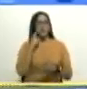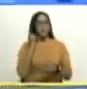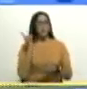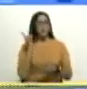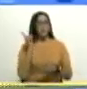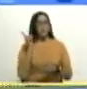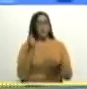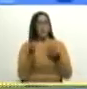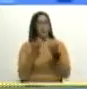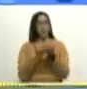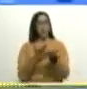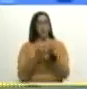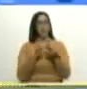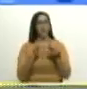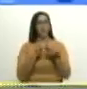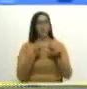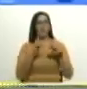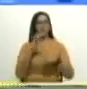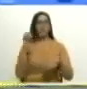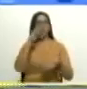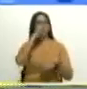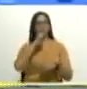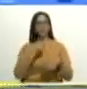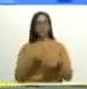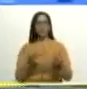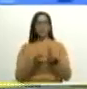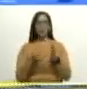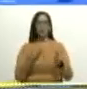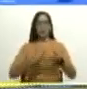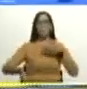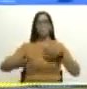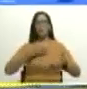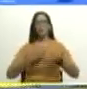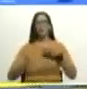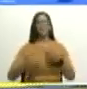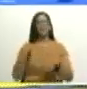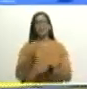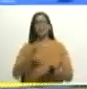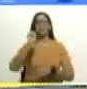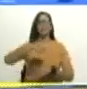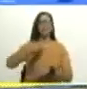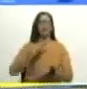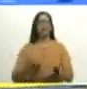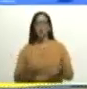de la economía que conocimos durante 100 años, donde no importaba si se pagaba o no impuestos,